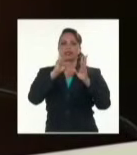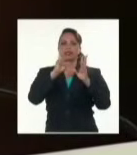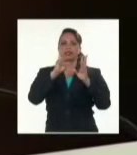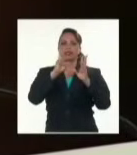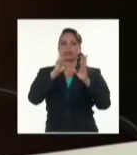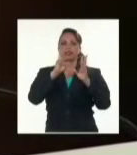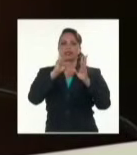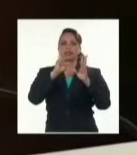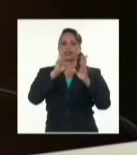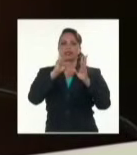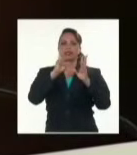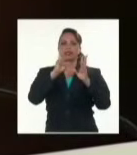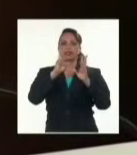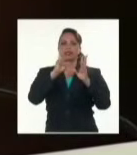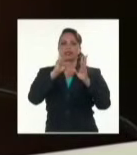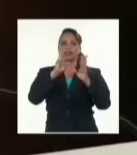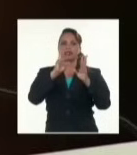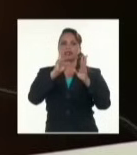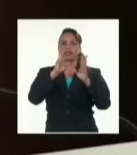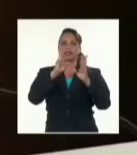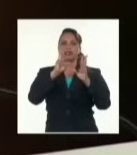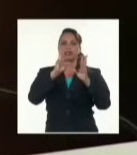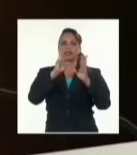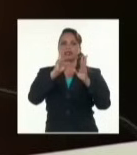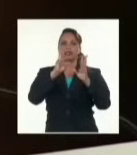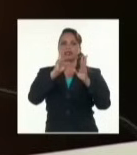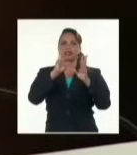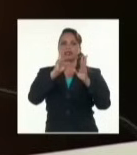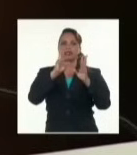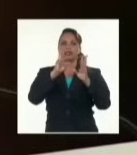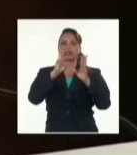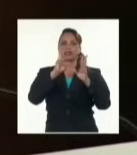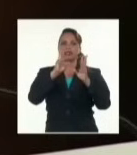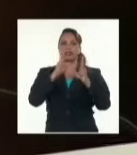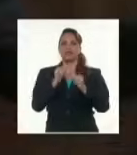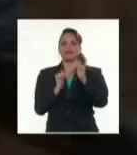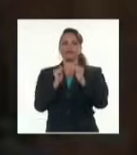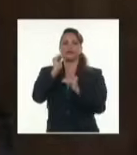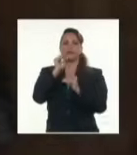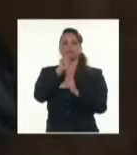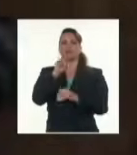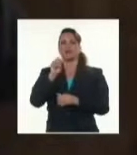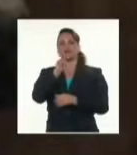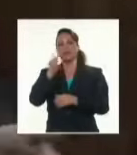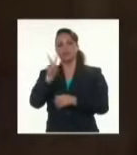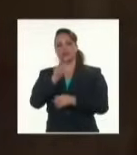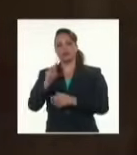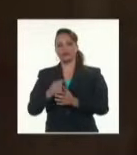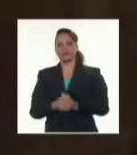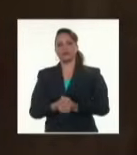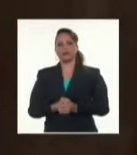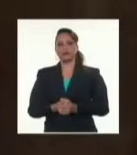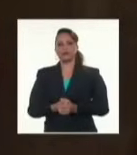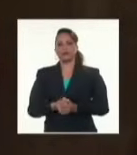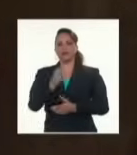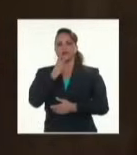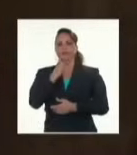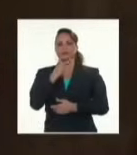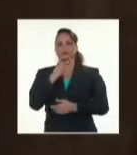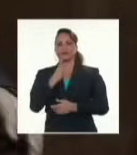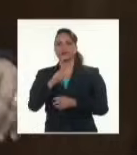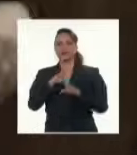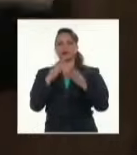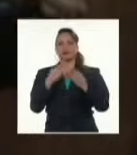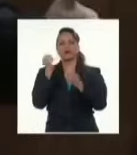el anterior recuérdelo y al final del año Ay pues no se equivocamos la atención a la dinámica demográfica al